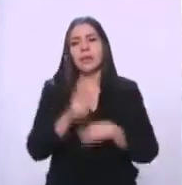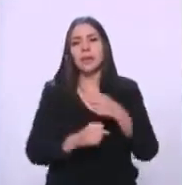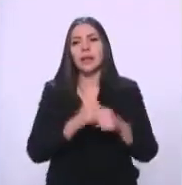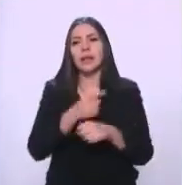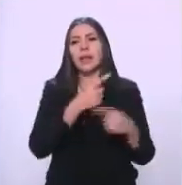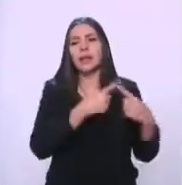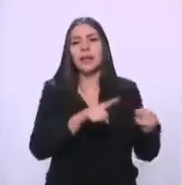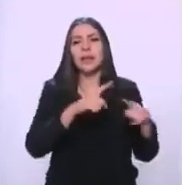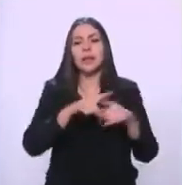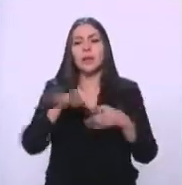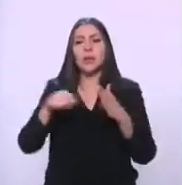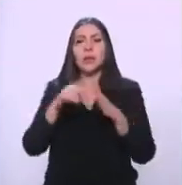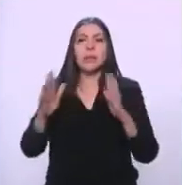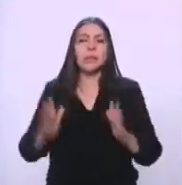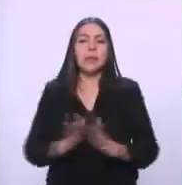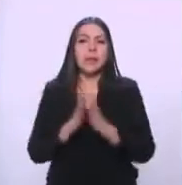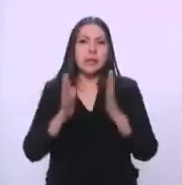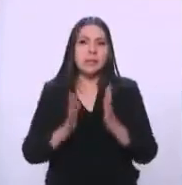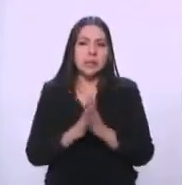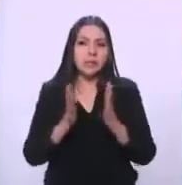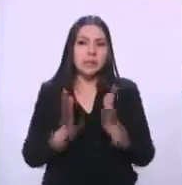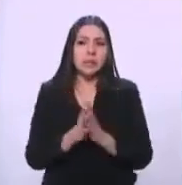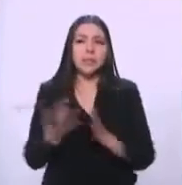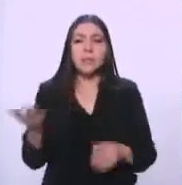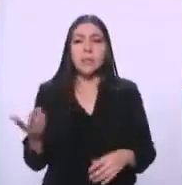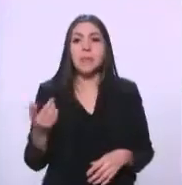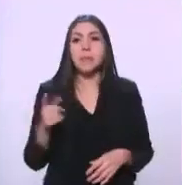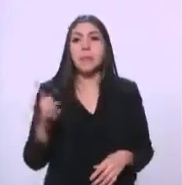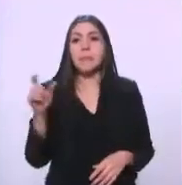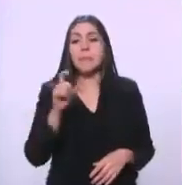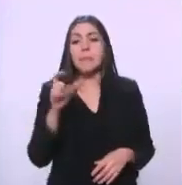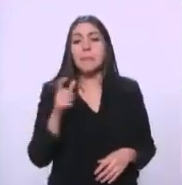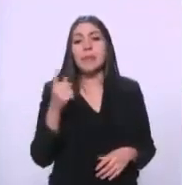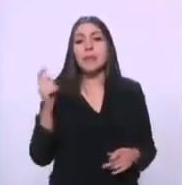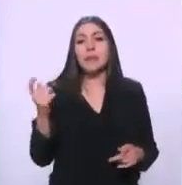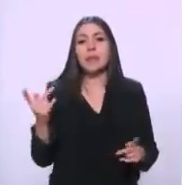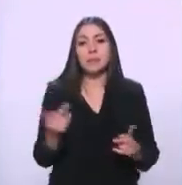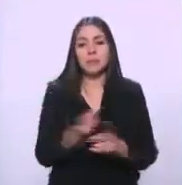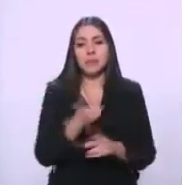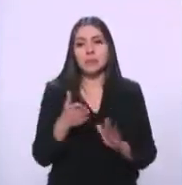participan en distintos espacios y que más allá de lo que en ese momento se pudo haber